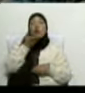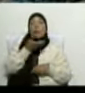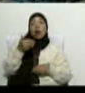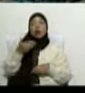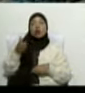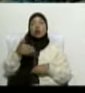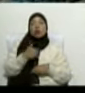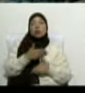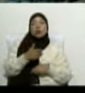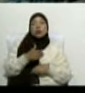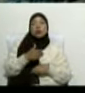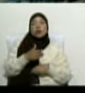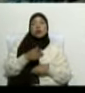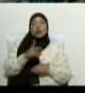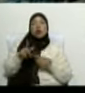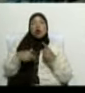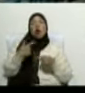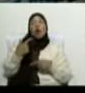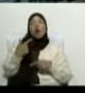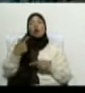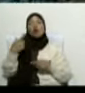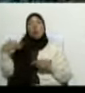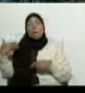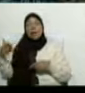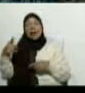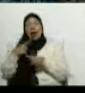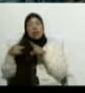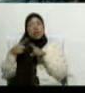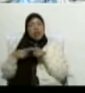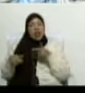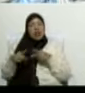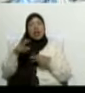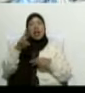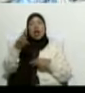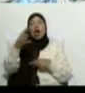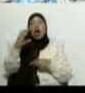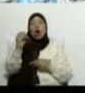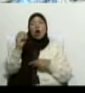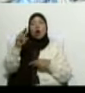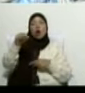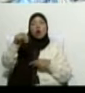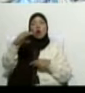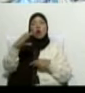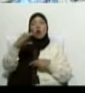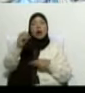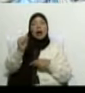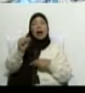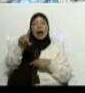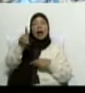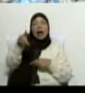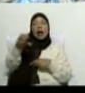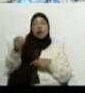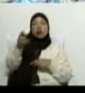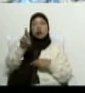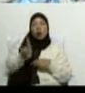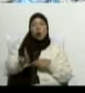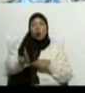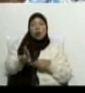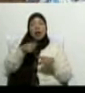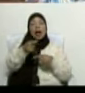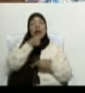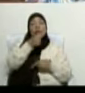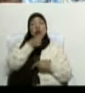compré roncador, me pareció todo muy bueno. José Gregorio Briceño, gerente de Corpesca, ofreció un